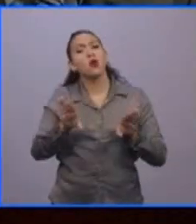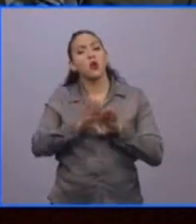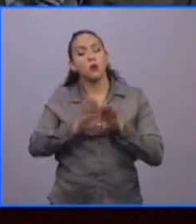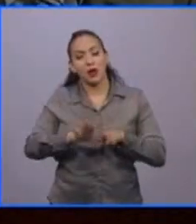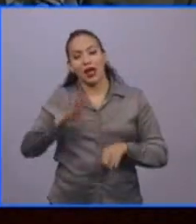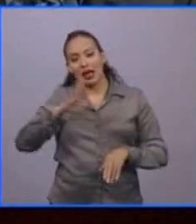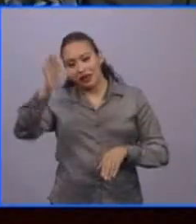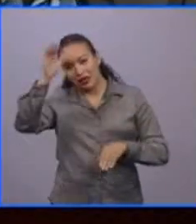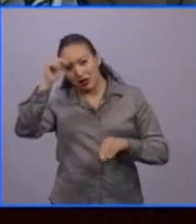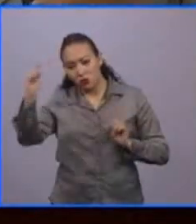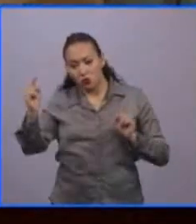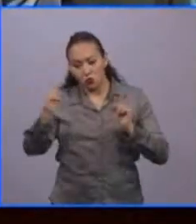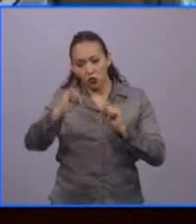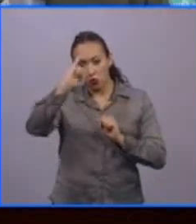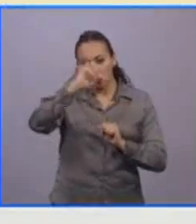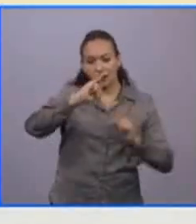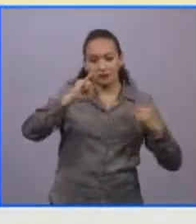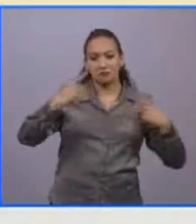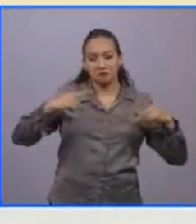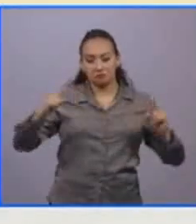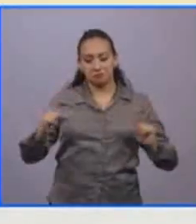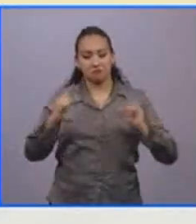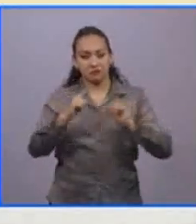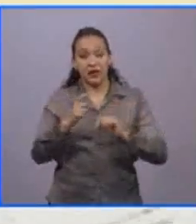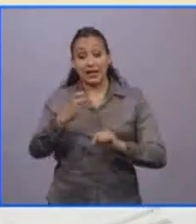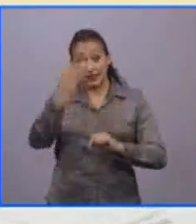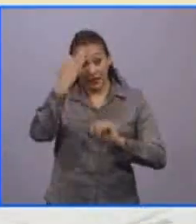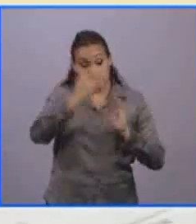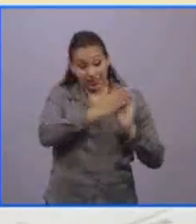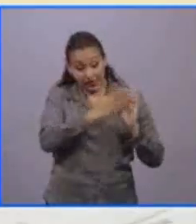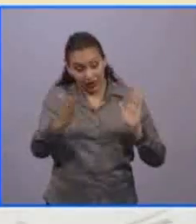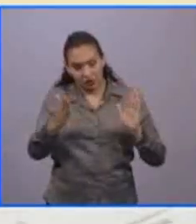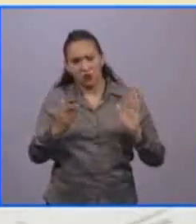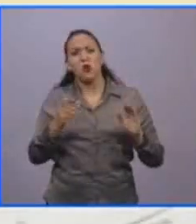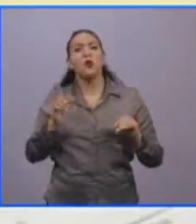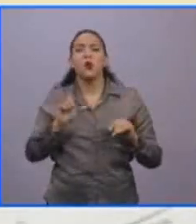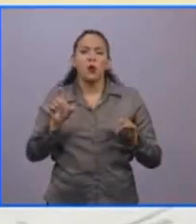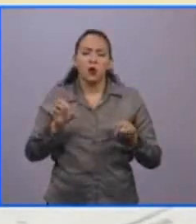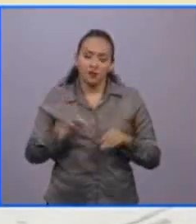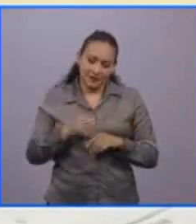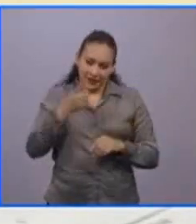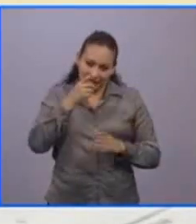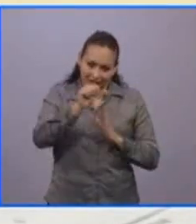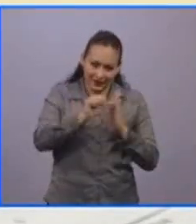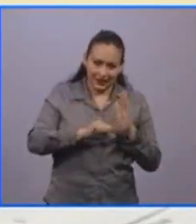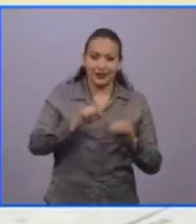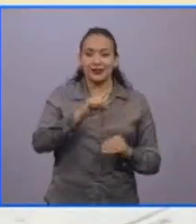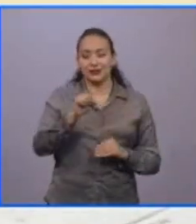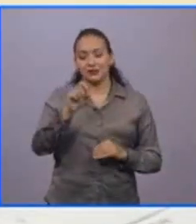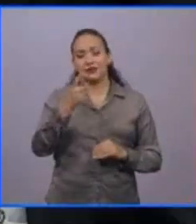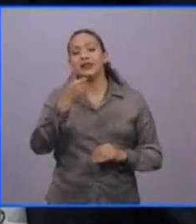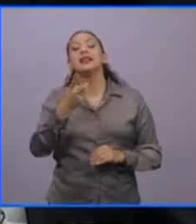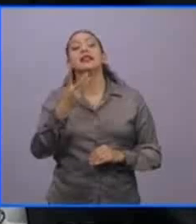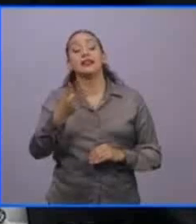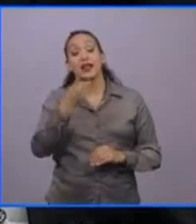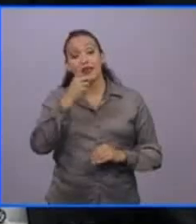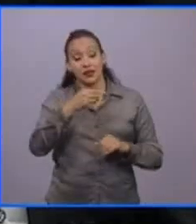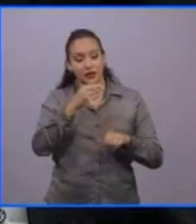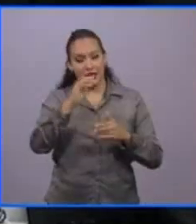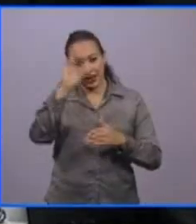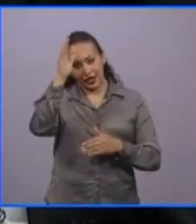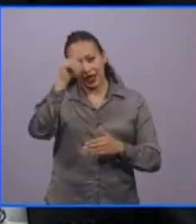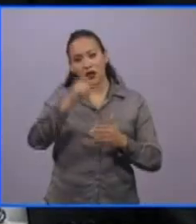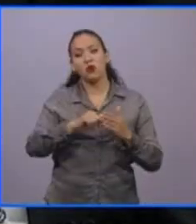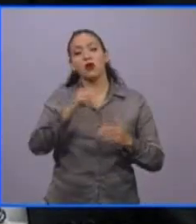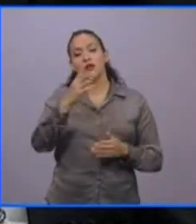que posee el carácter de cosa juzgada. Dicha etapa tiene sustento en el artículo 123 constitucional, en el convenio 98 de